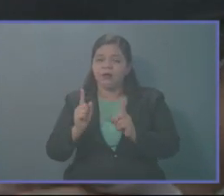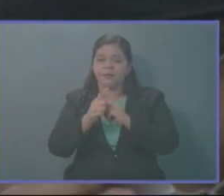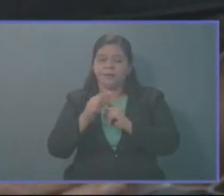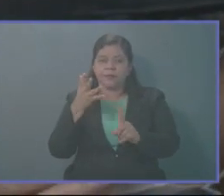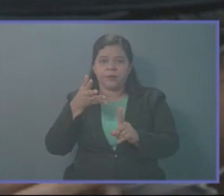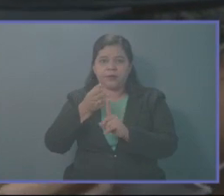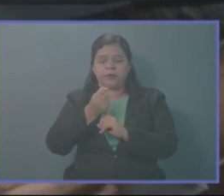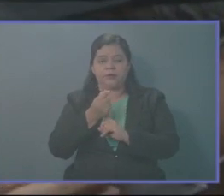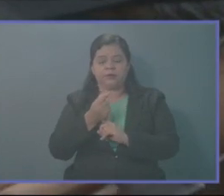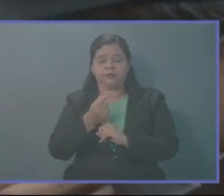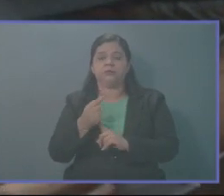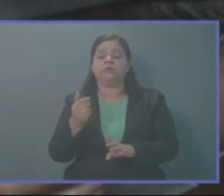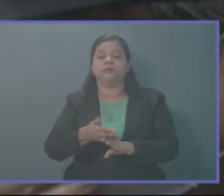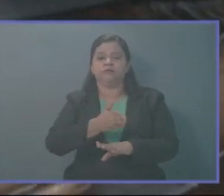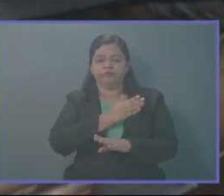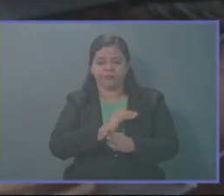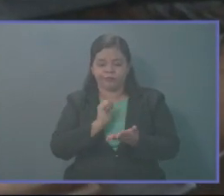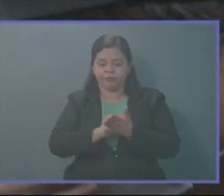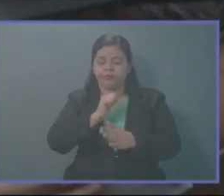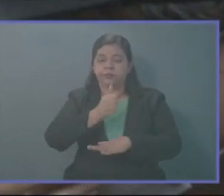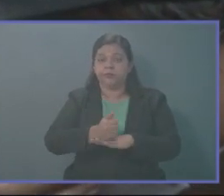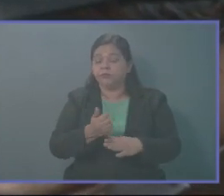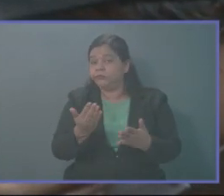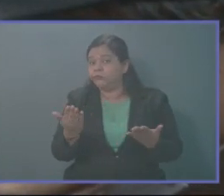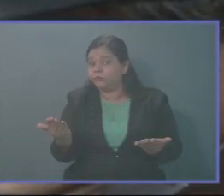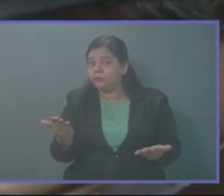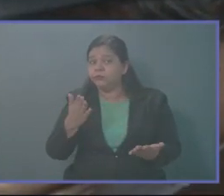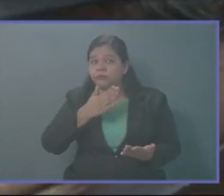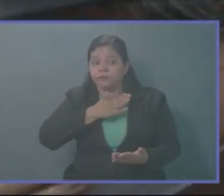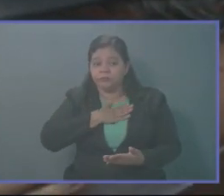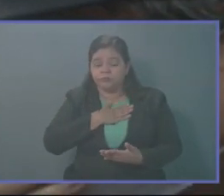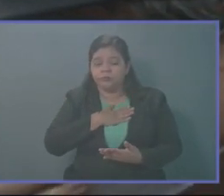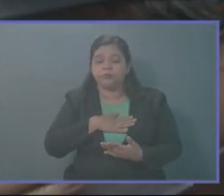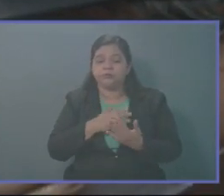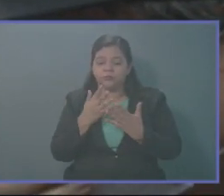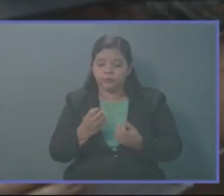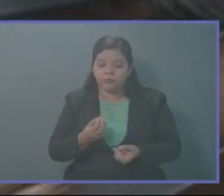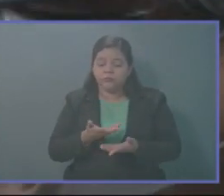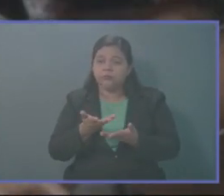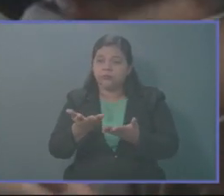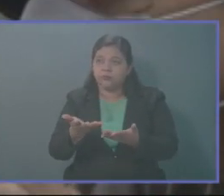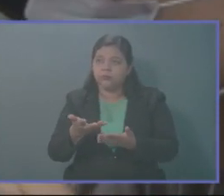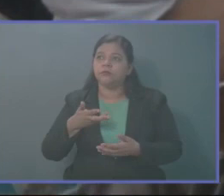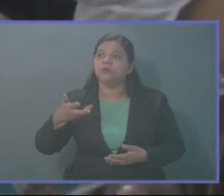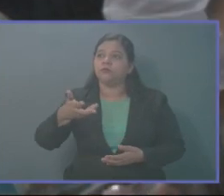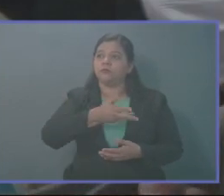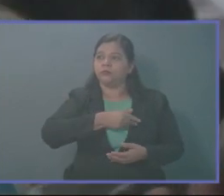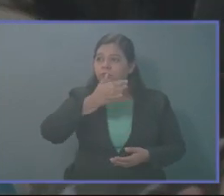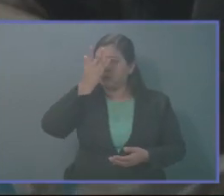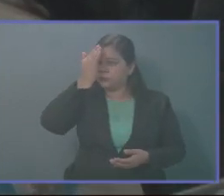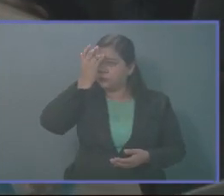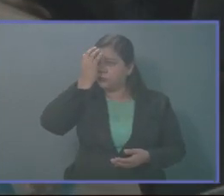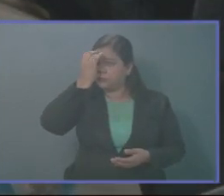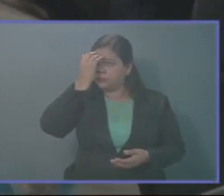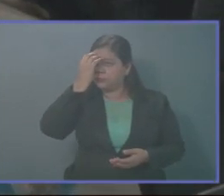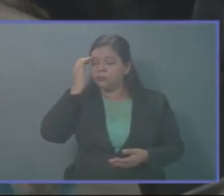por el cual fue también creado y aprobado. Entonces yo también quería expresar que una de las preocupaciones que también como grupo parlamentario tenemos es